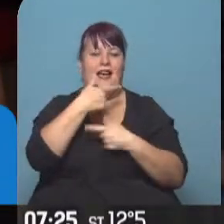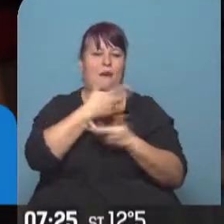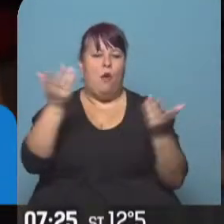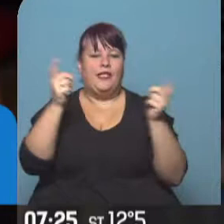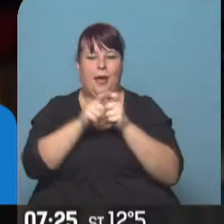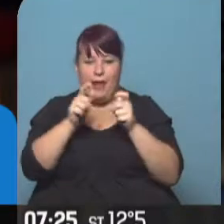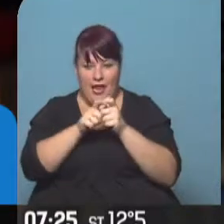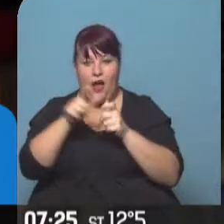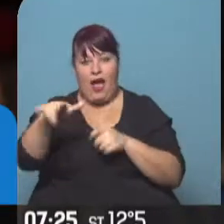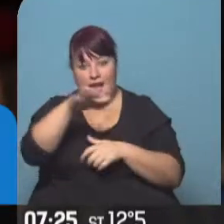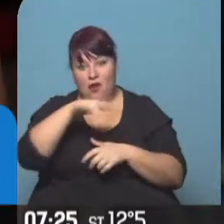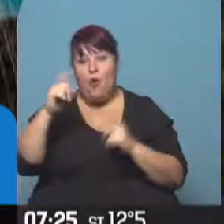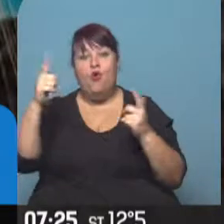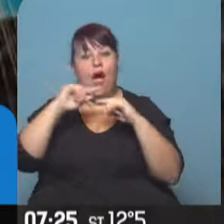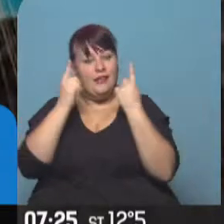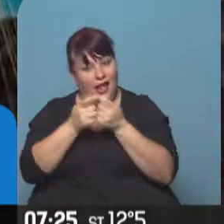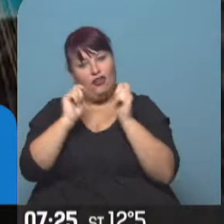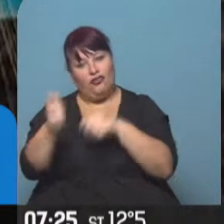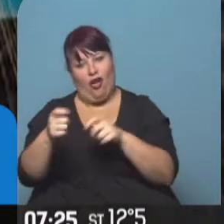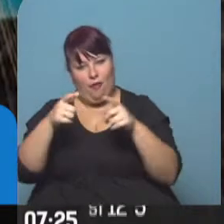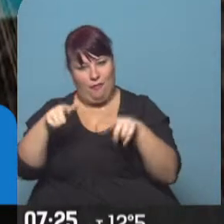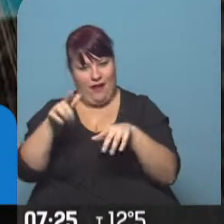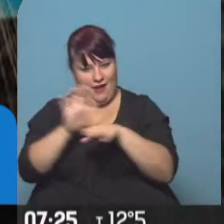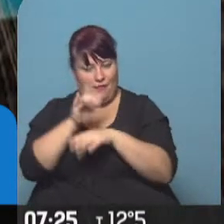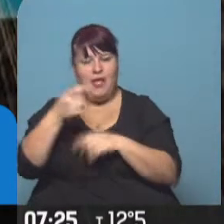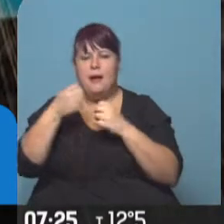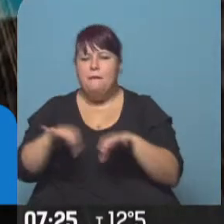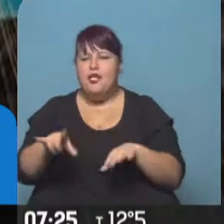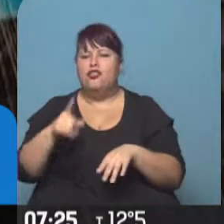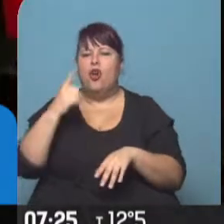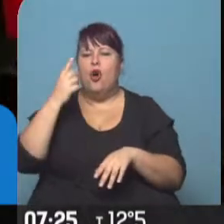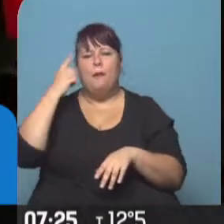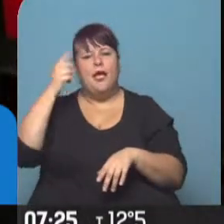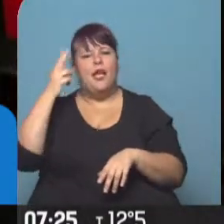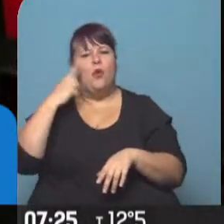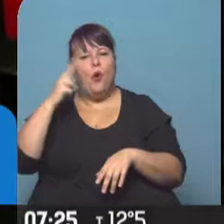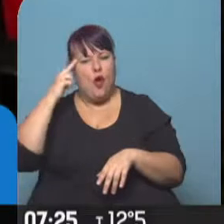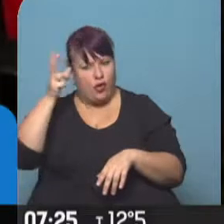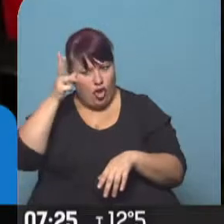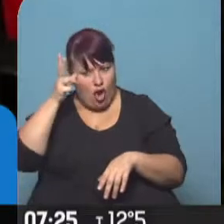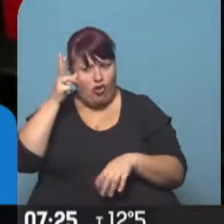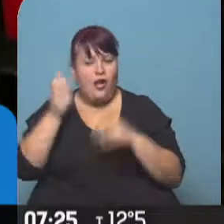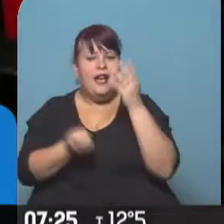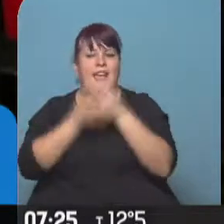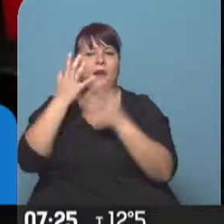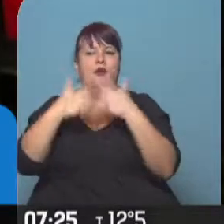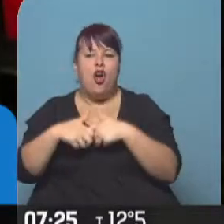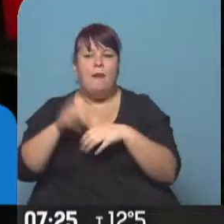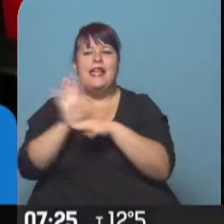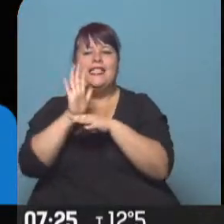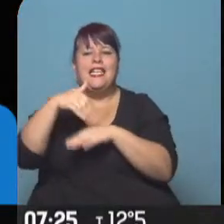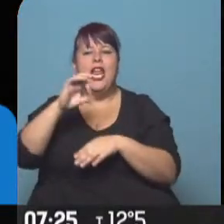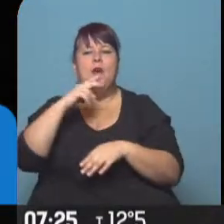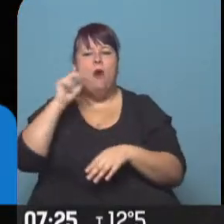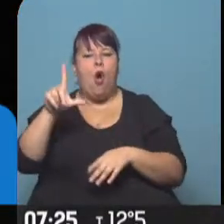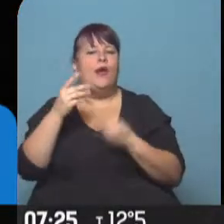las películas allí donde no hay salas. Esto nació en el año 98, ¿no es cierto? Se creó el programa Cinemóvil,